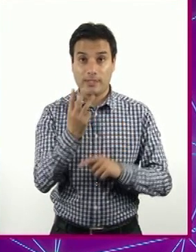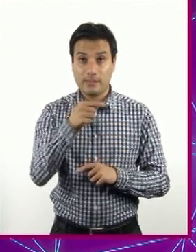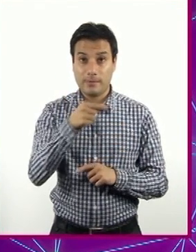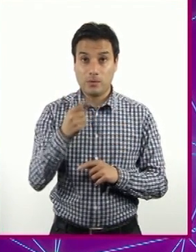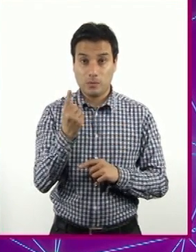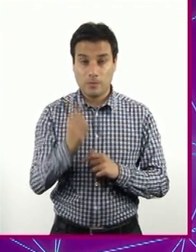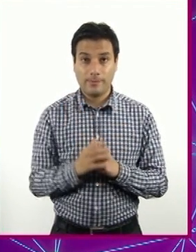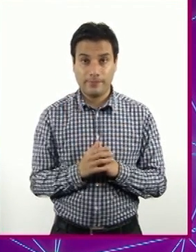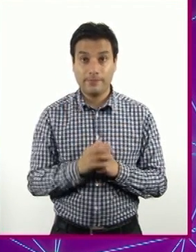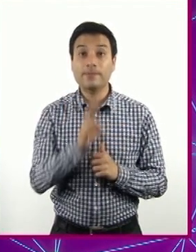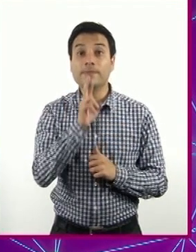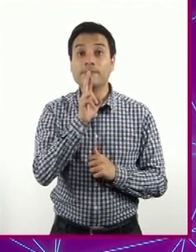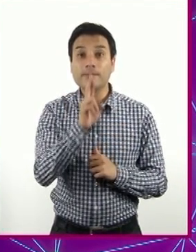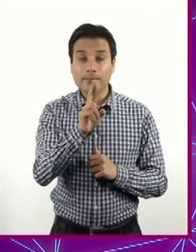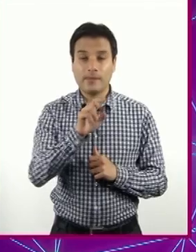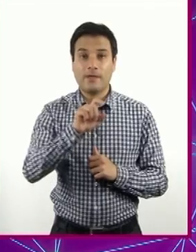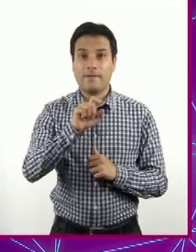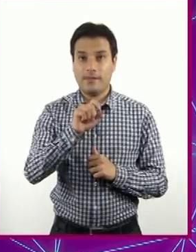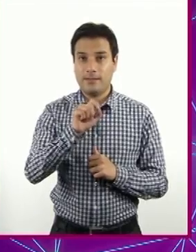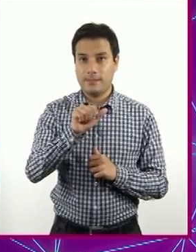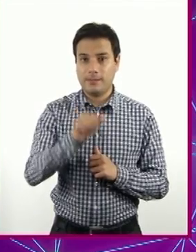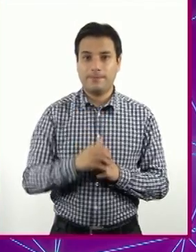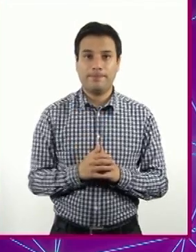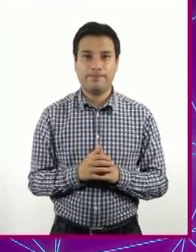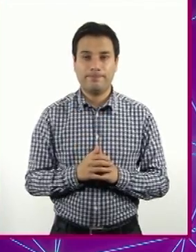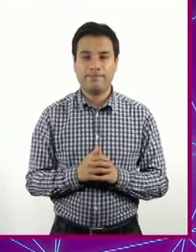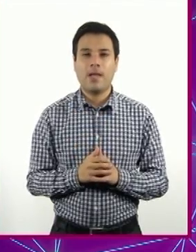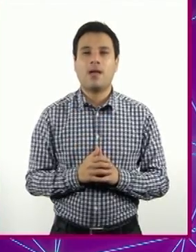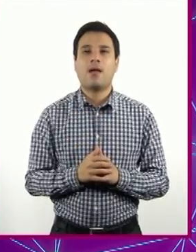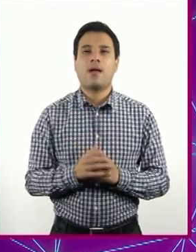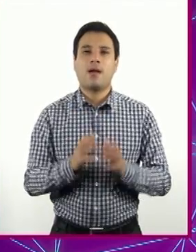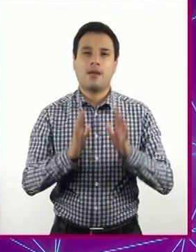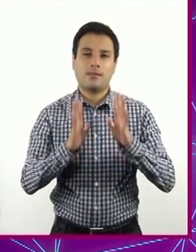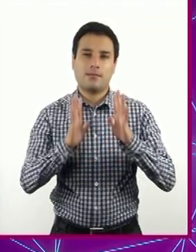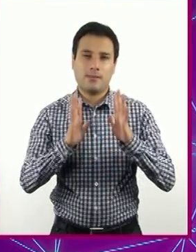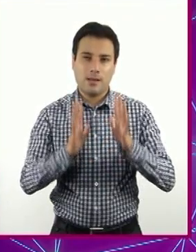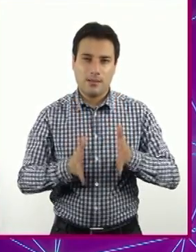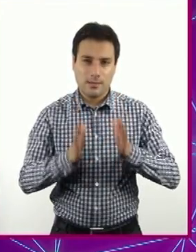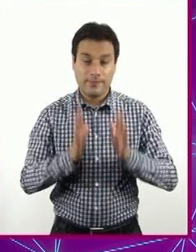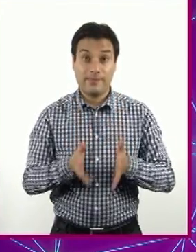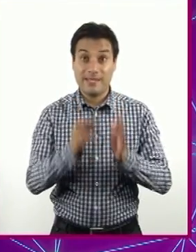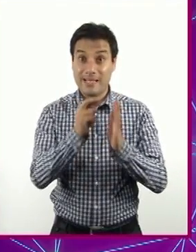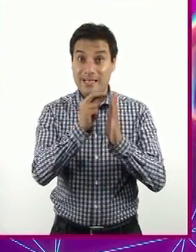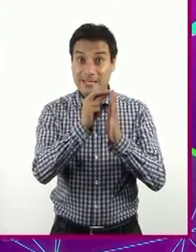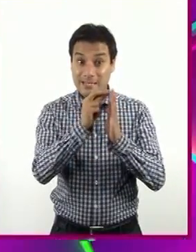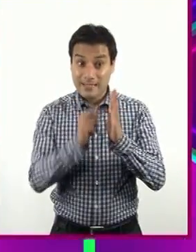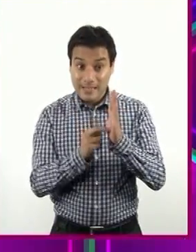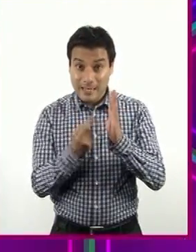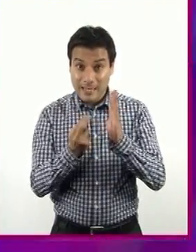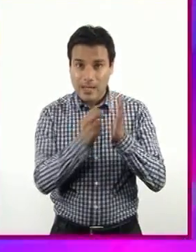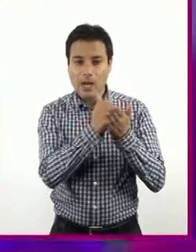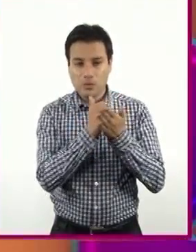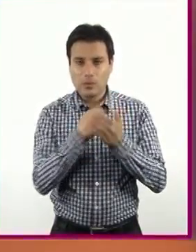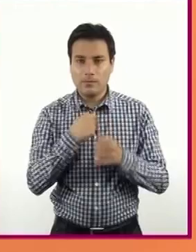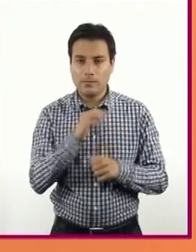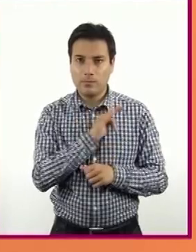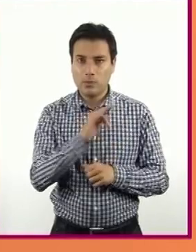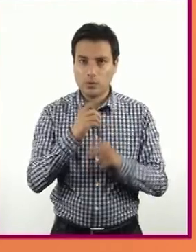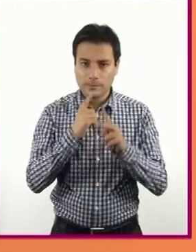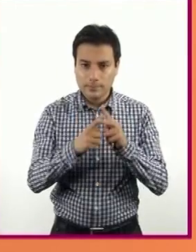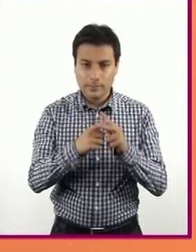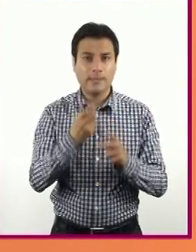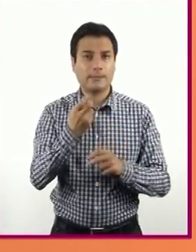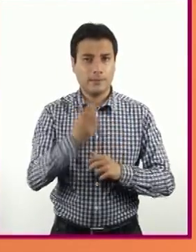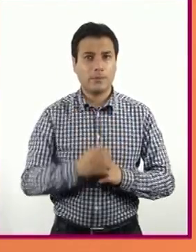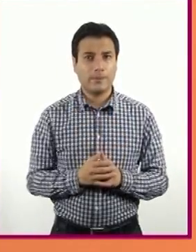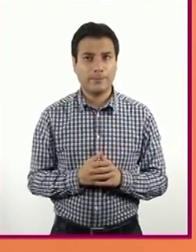1 es igual a 26. Entonces, dada una regla, puedo obtener una sucesión. Así es.